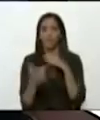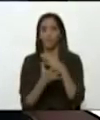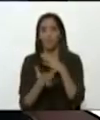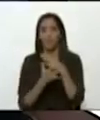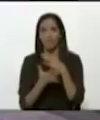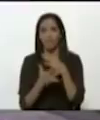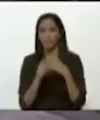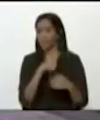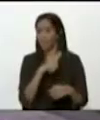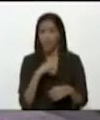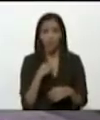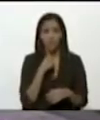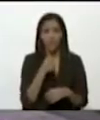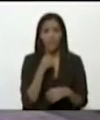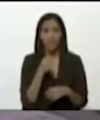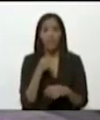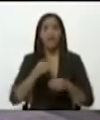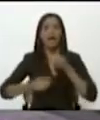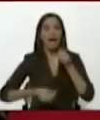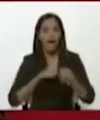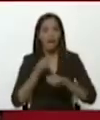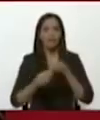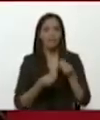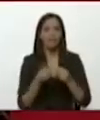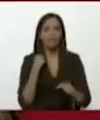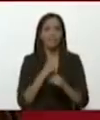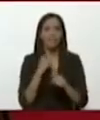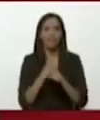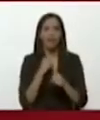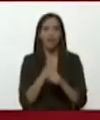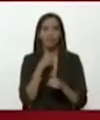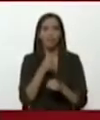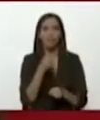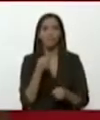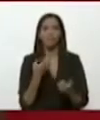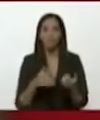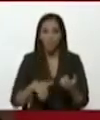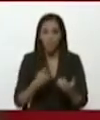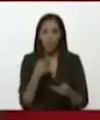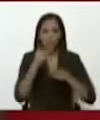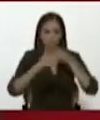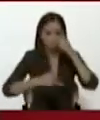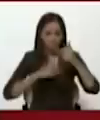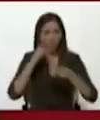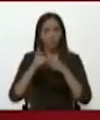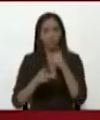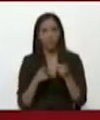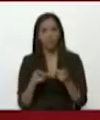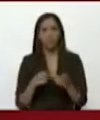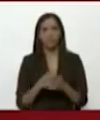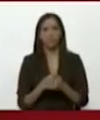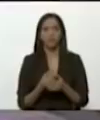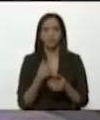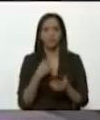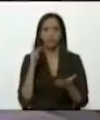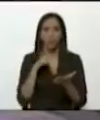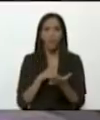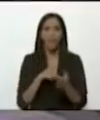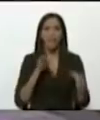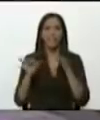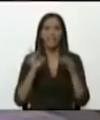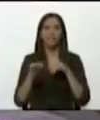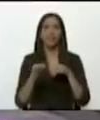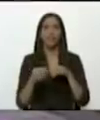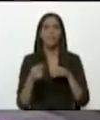son periodistas, claro, hacen que el trabajo periodístico se pueda generar, se haga más fácil. Yo estuve hoy en el Teatro Principal. Ah,